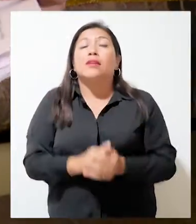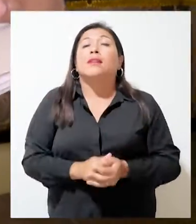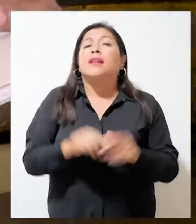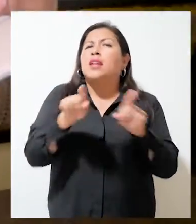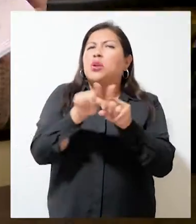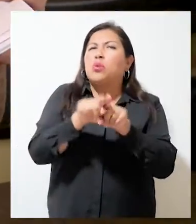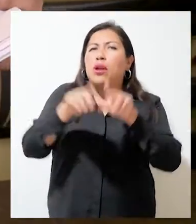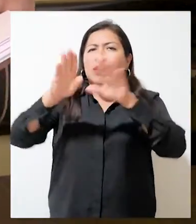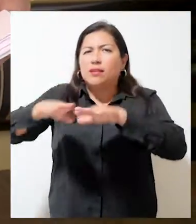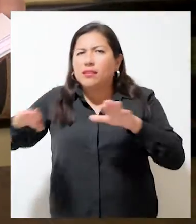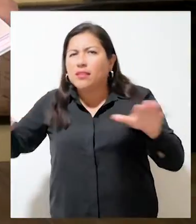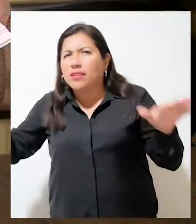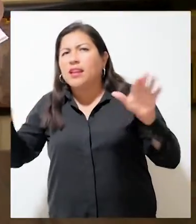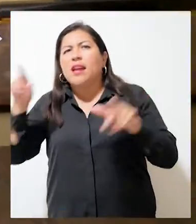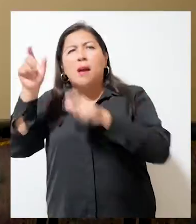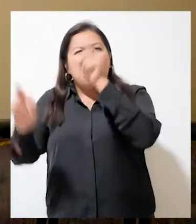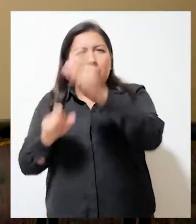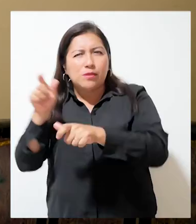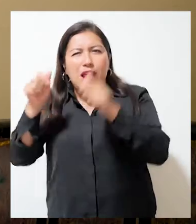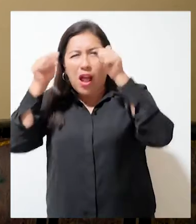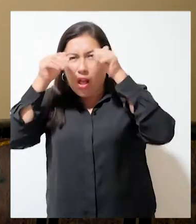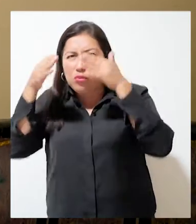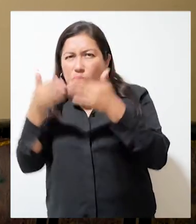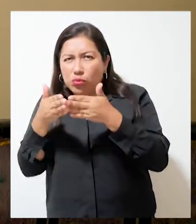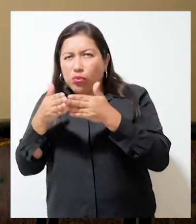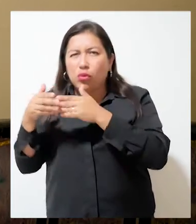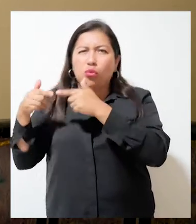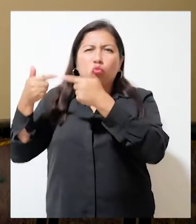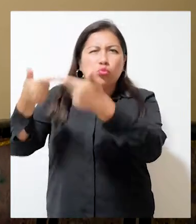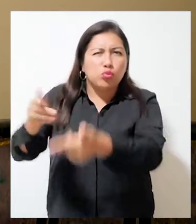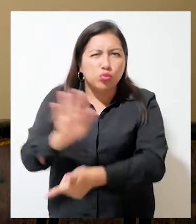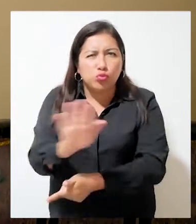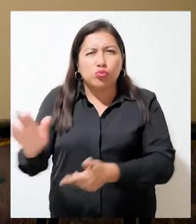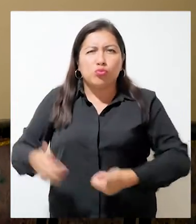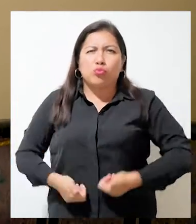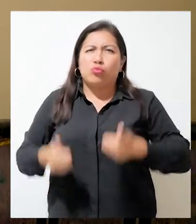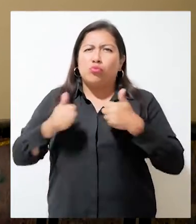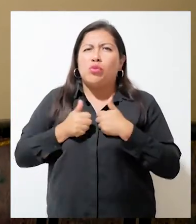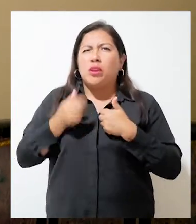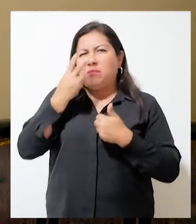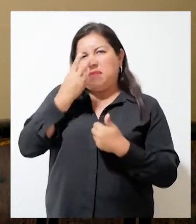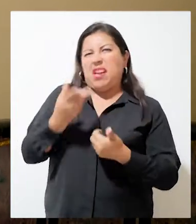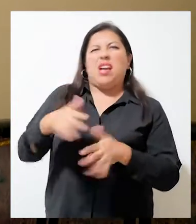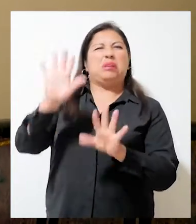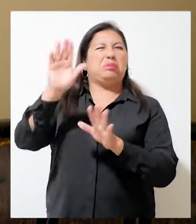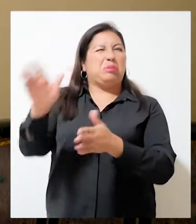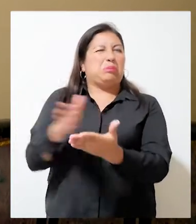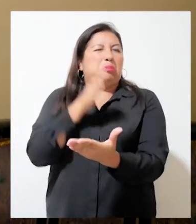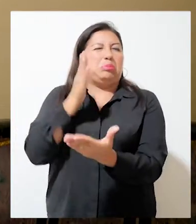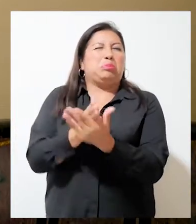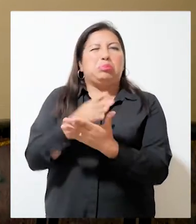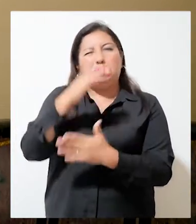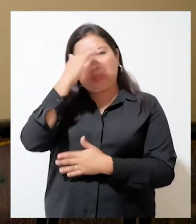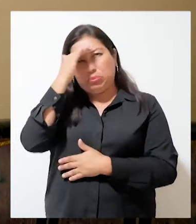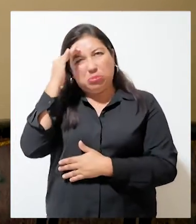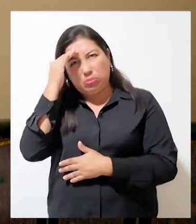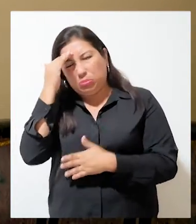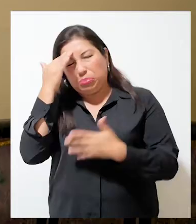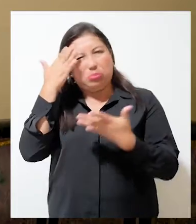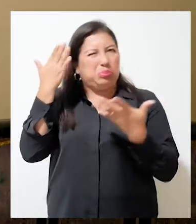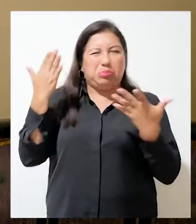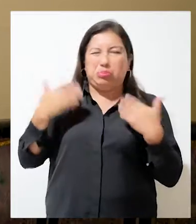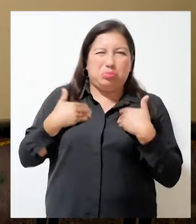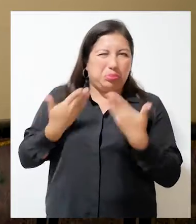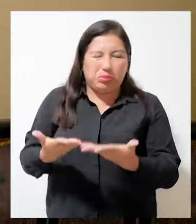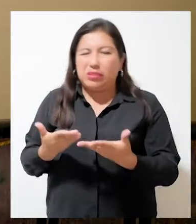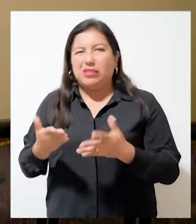autistas en toda nuestra vida, ¿no? De que de pronto ven que nosotros somos un problema, de que nosotros